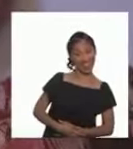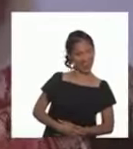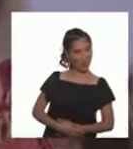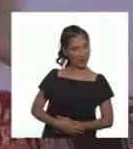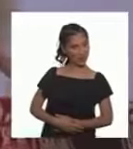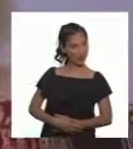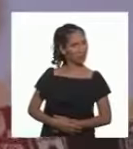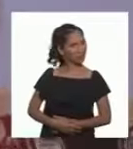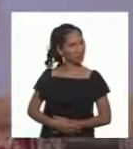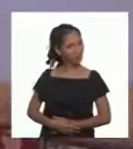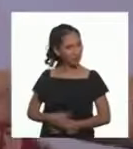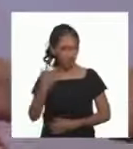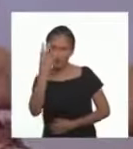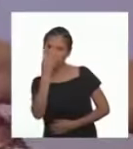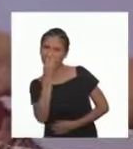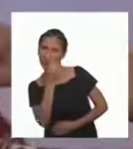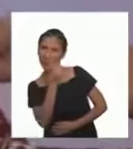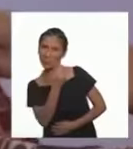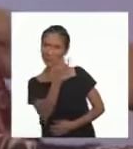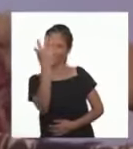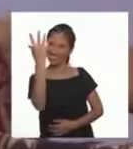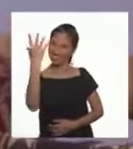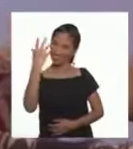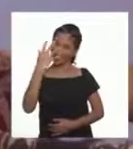¡Wow! ¡Qué bonito!